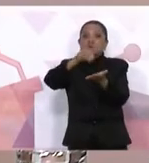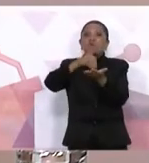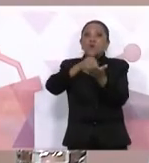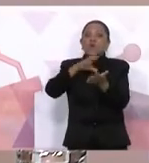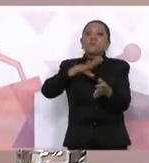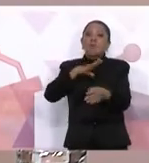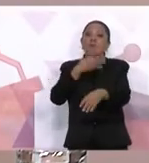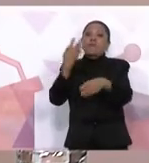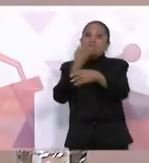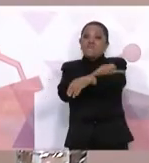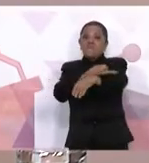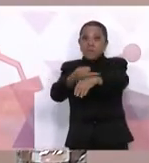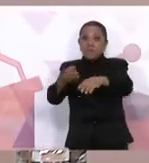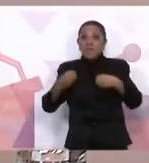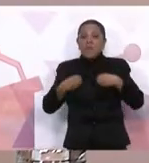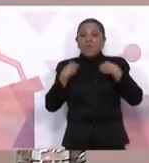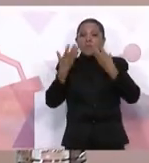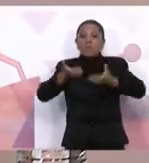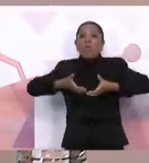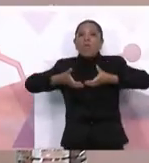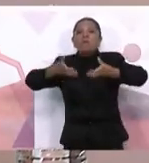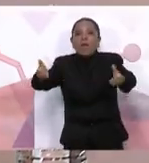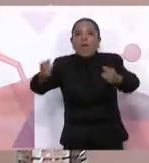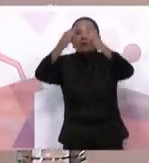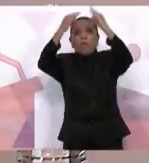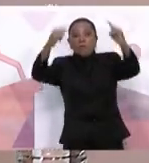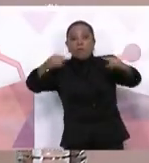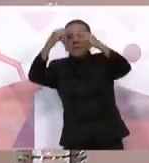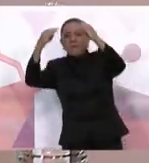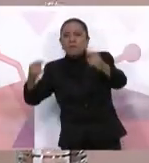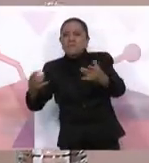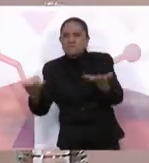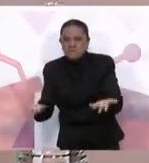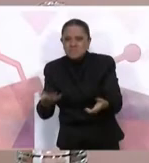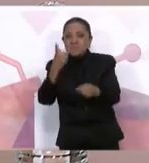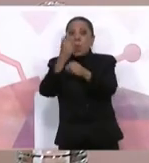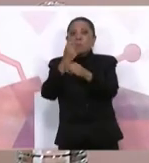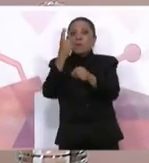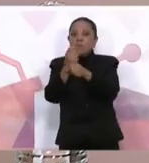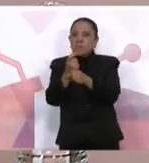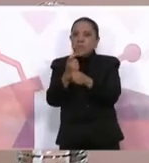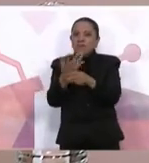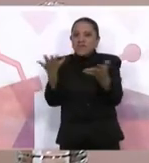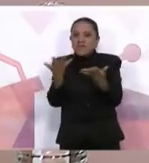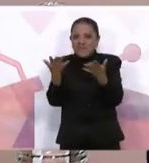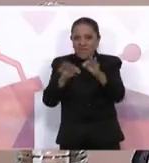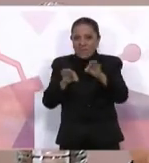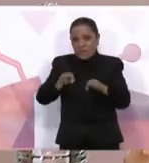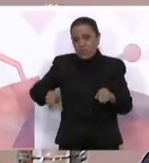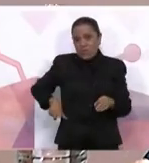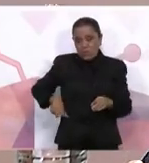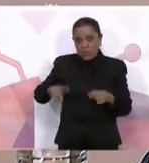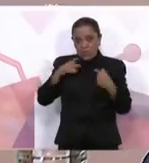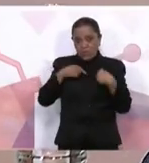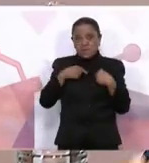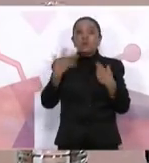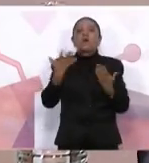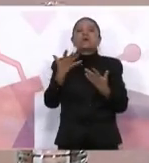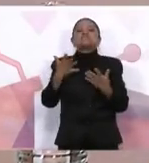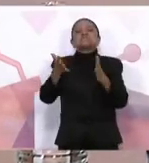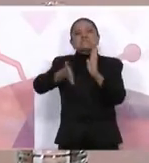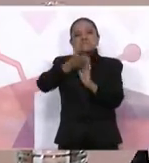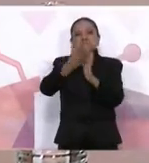de este gobierno será reconstruir viviendas escuelas centros de trabajo nuestro patrimonio cultural se dañó